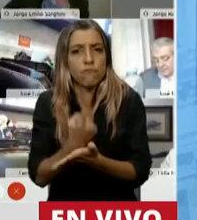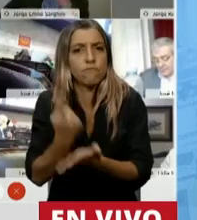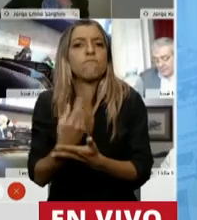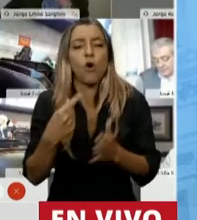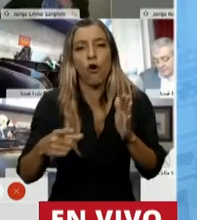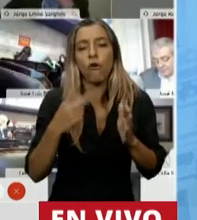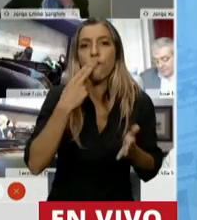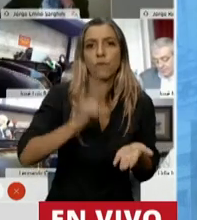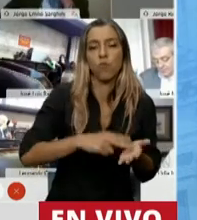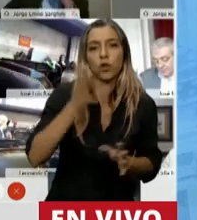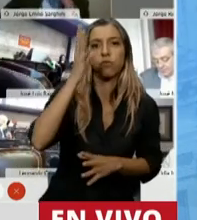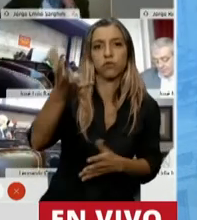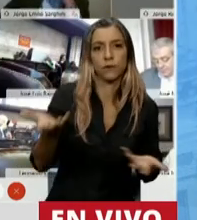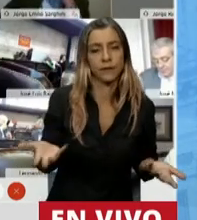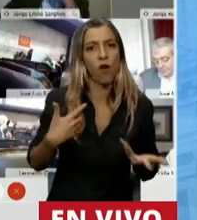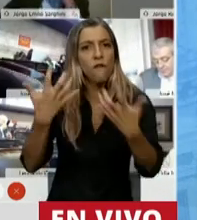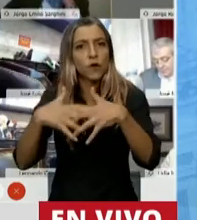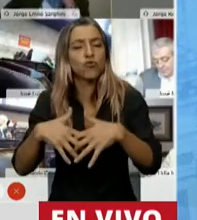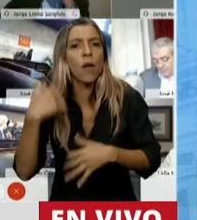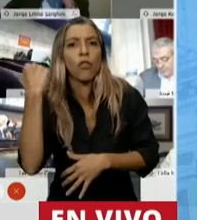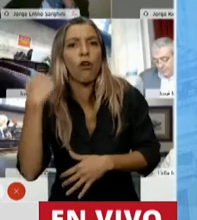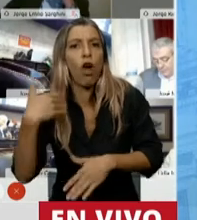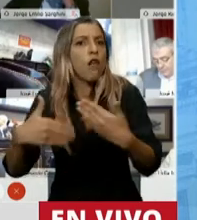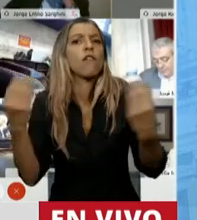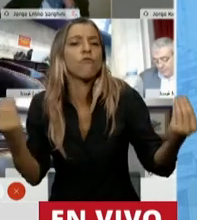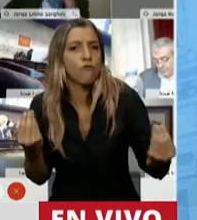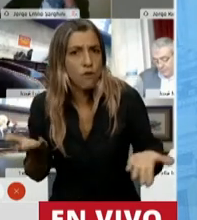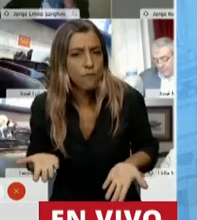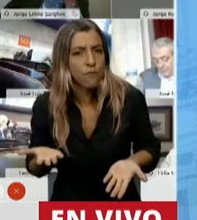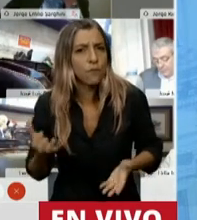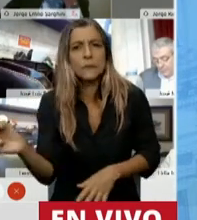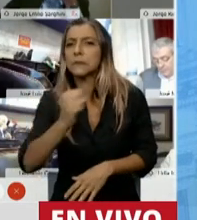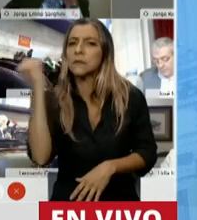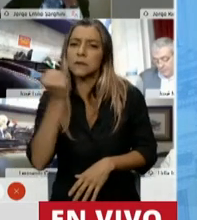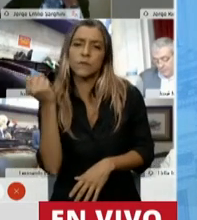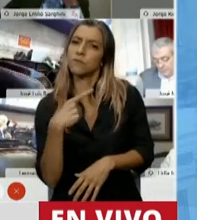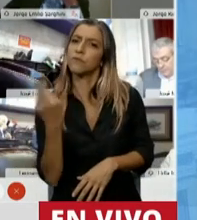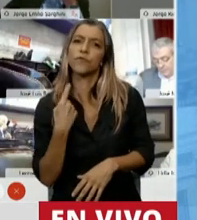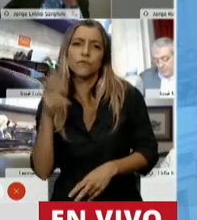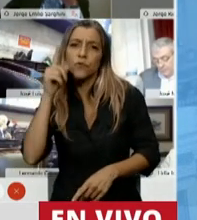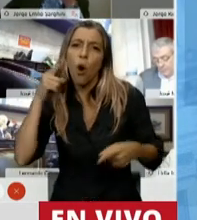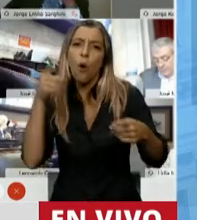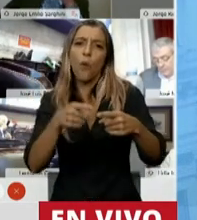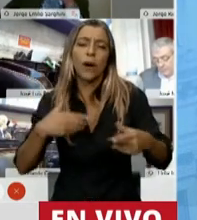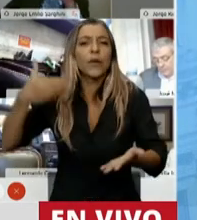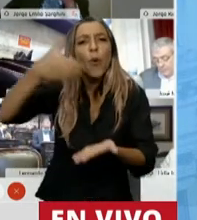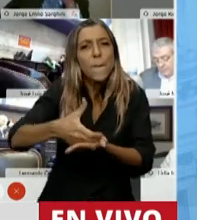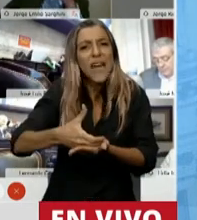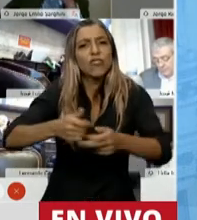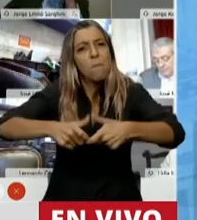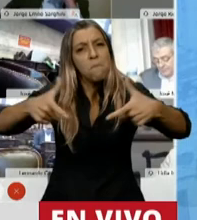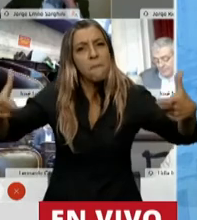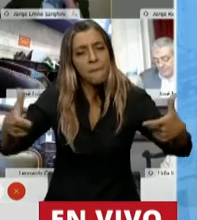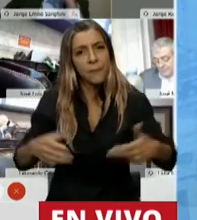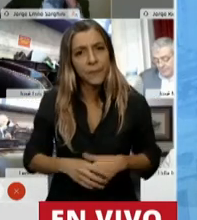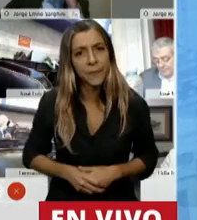la economía. Por eso es sumamente importante que aumentemos el nivel de las inversiones. El diseño del proyecto